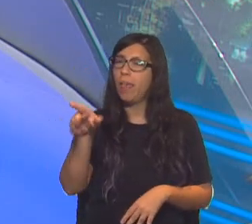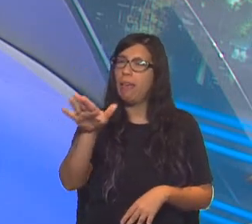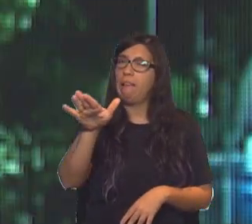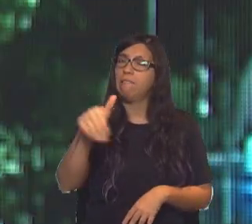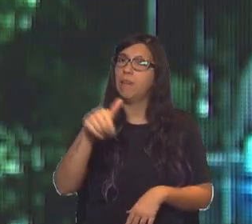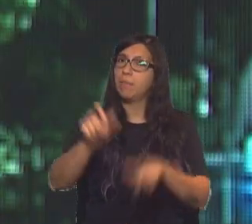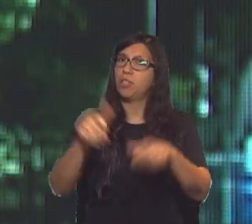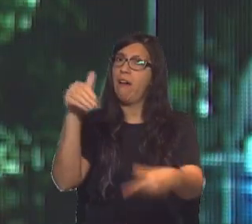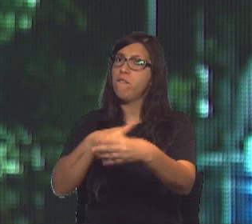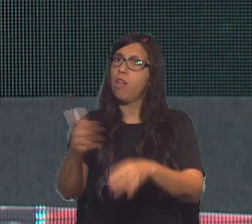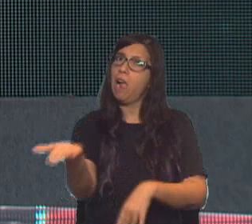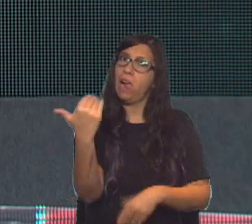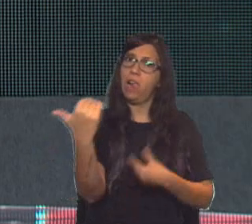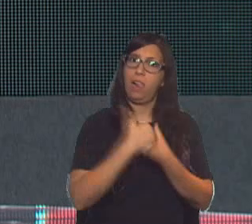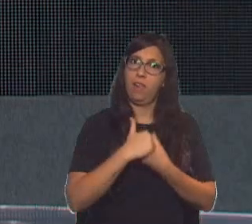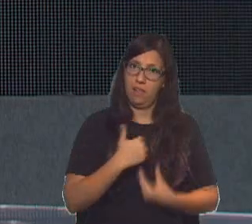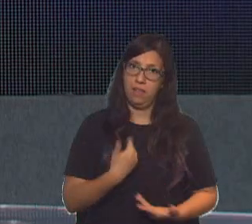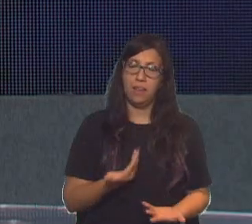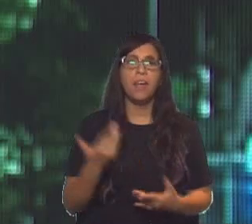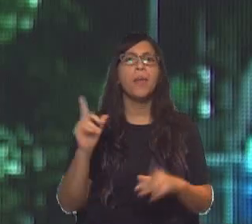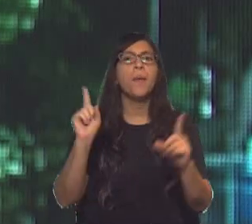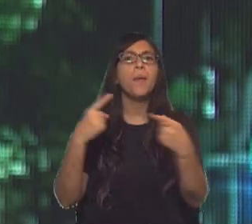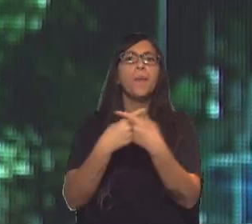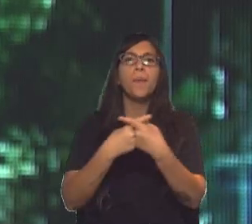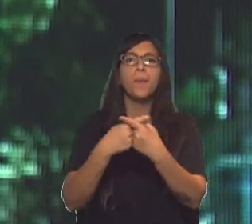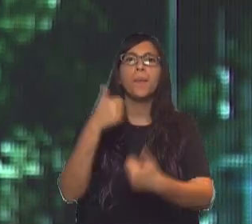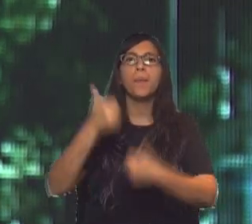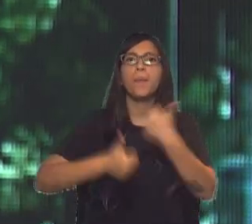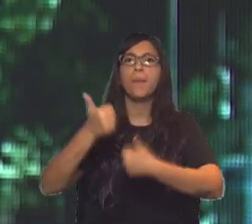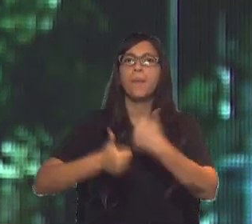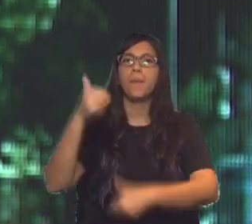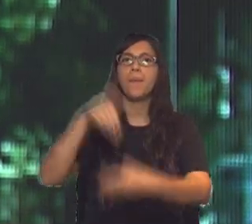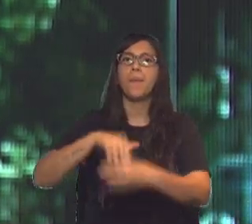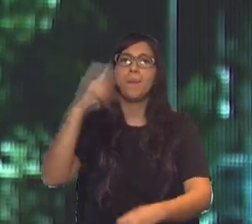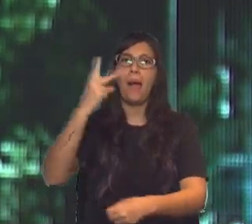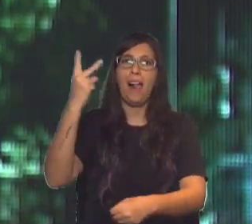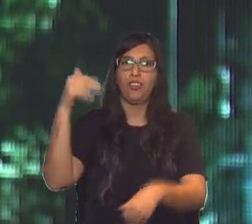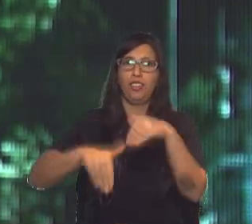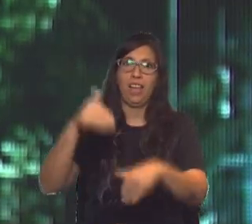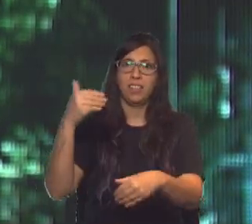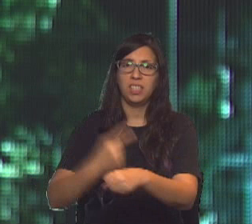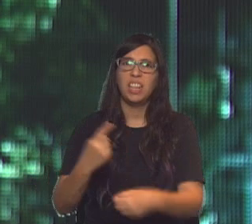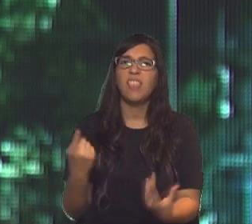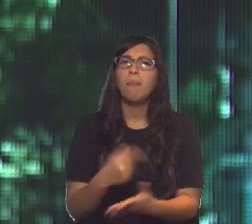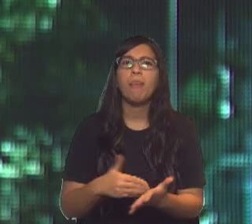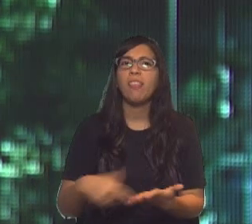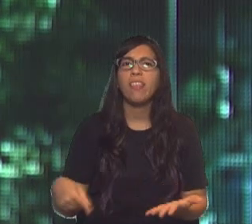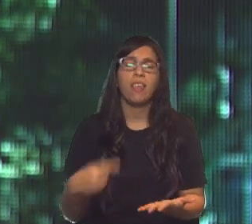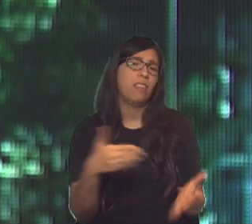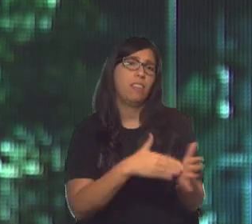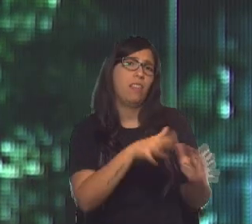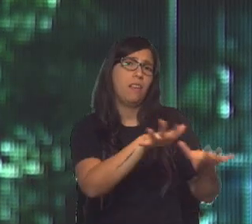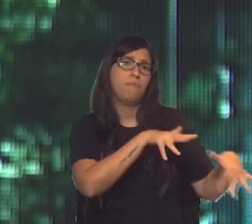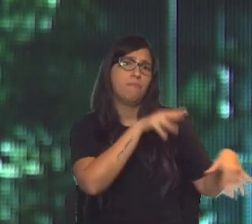no De qué depende un balot del voto de la gente pero en este yo creo que se juega mucho